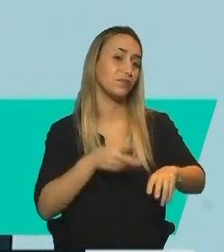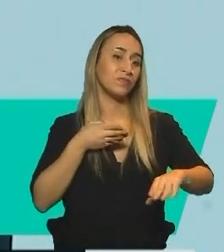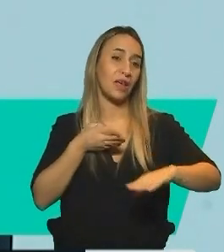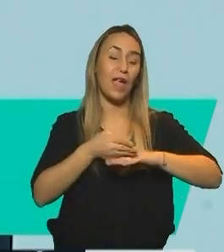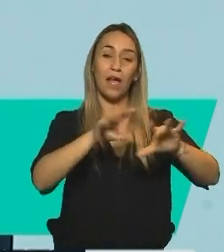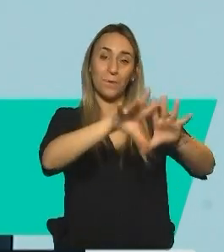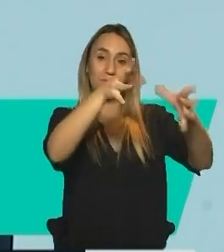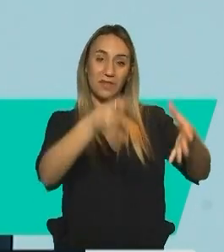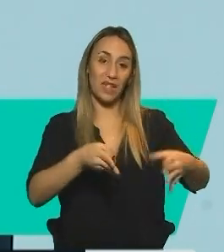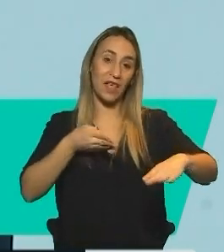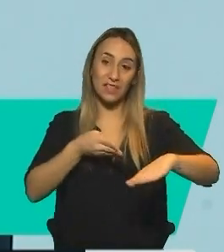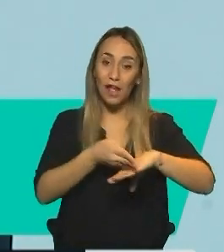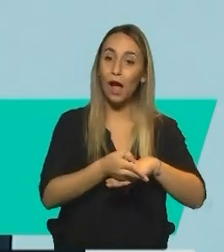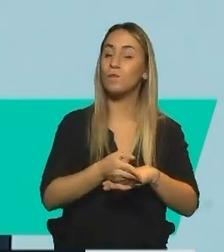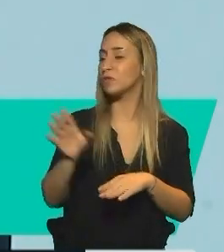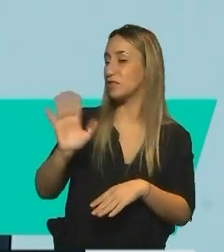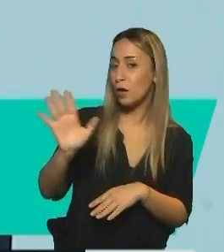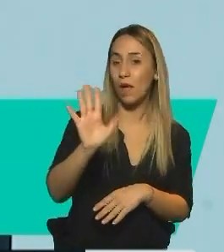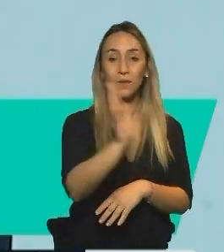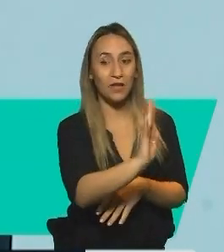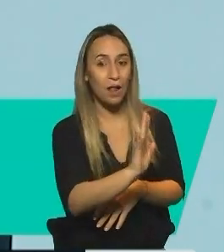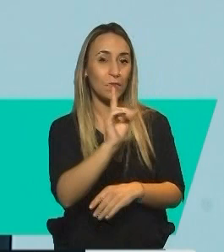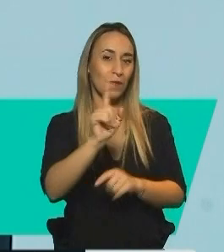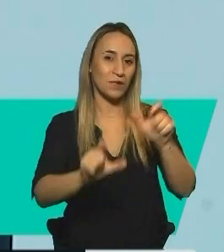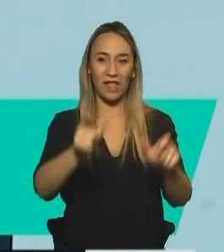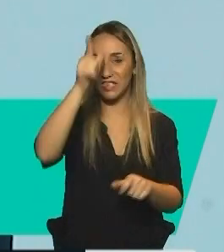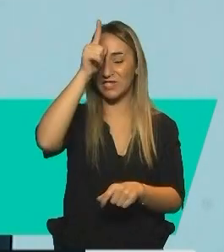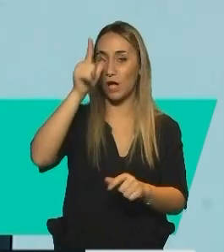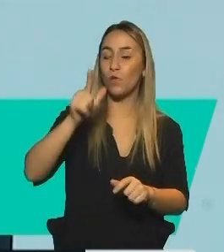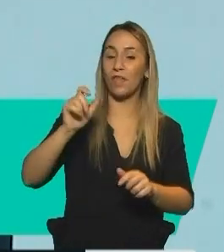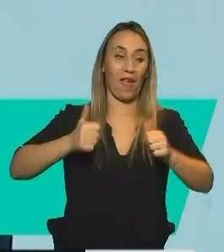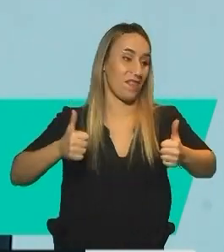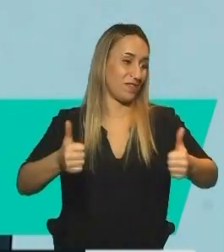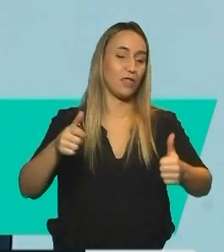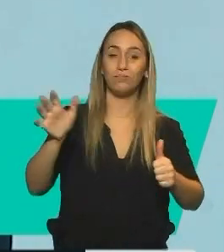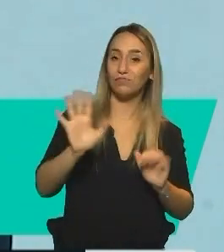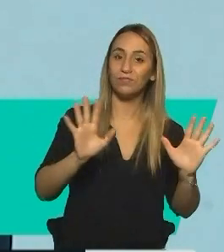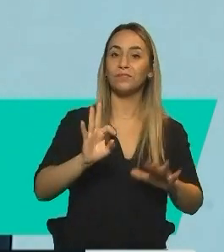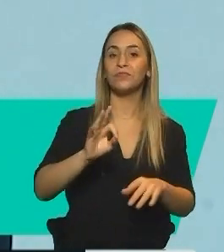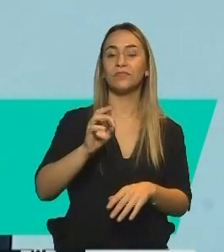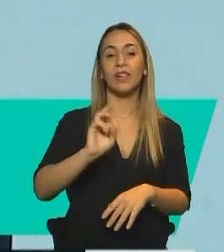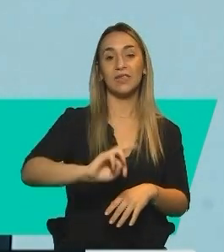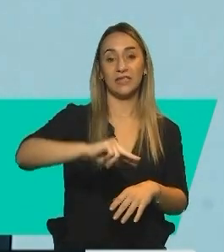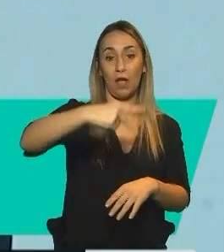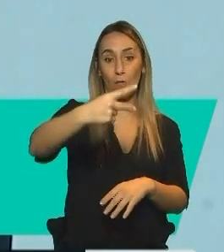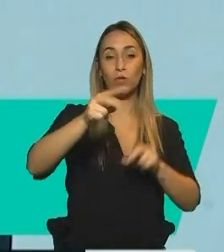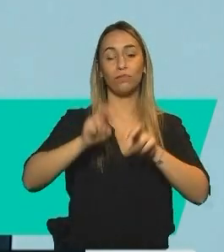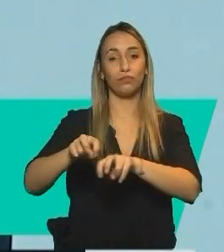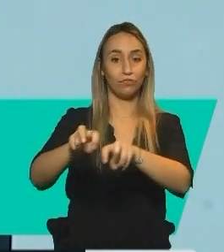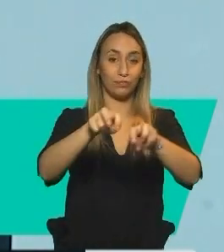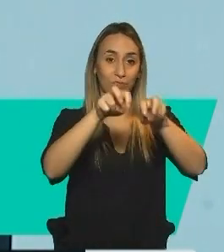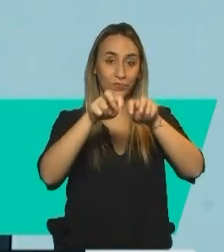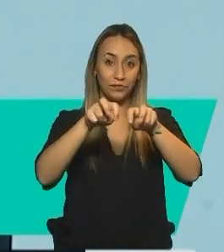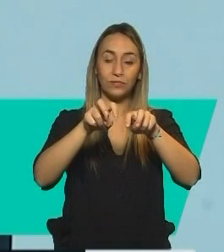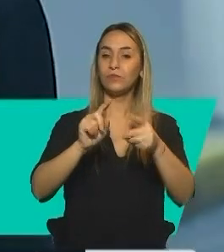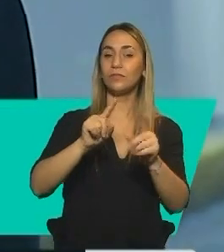Entrando al edificio, saludando a los de Vitajón, de seguridad. Subimos al segundo piso, eran unas oficinas que